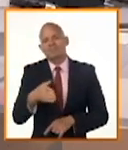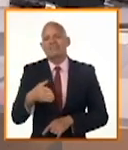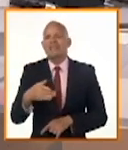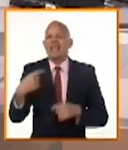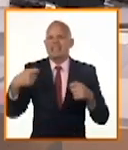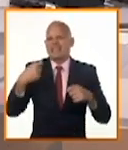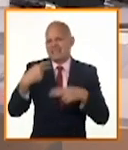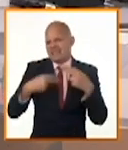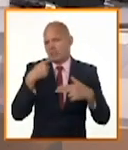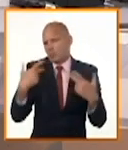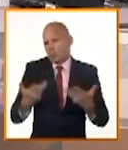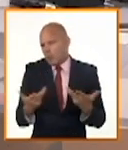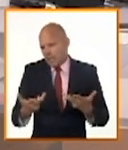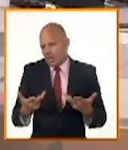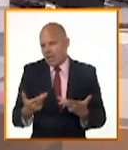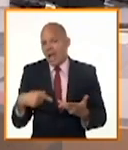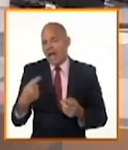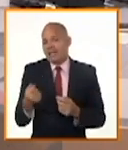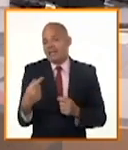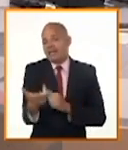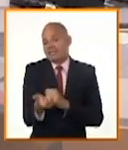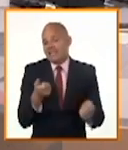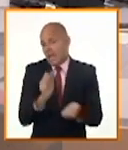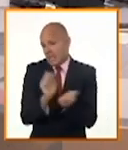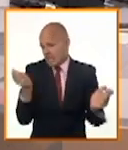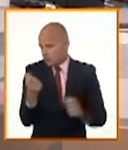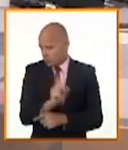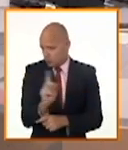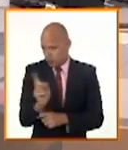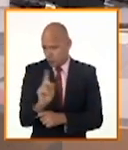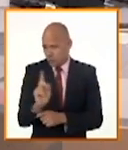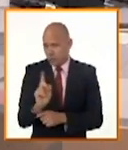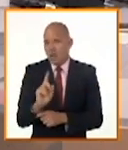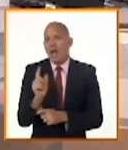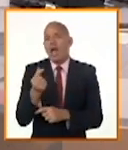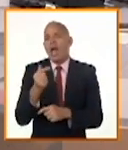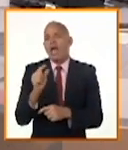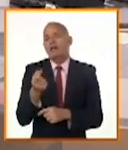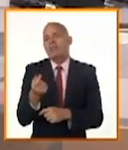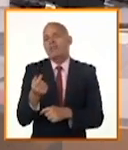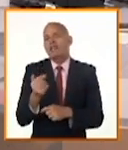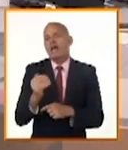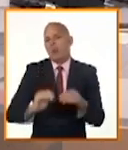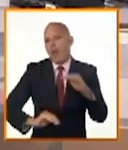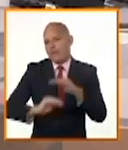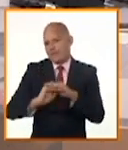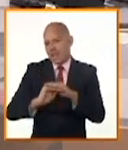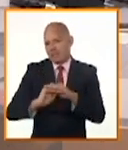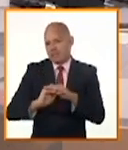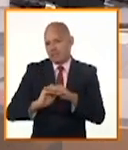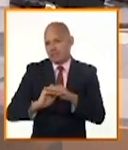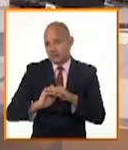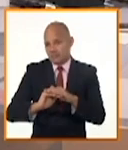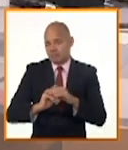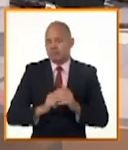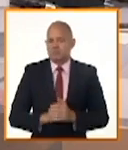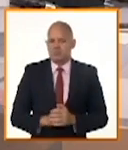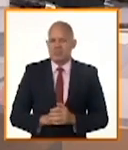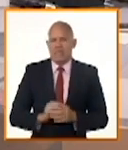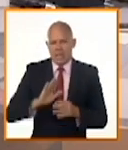de la economía y en eso tengo algunas anécdotas en el tema de los cajeros electrónicos y